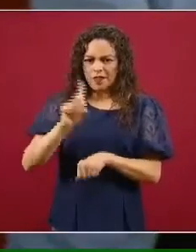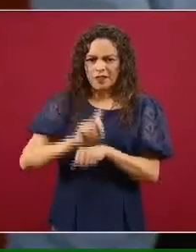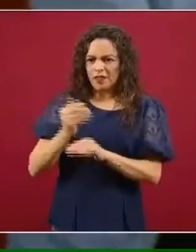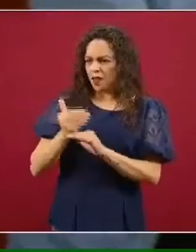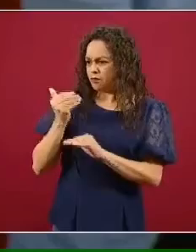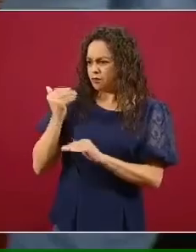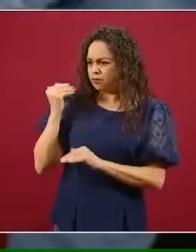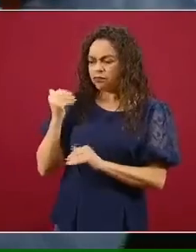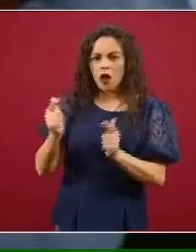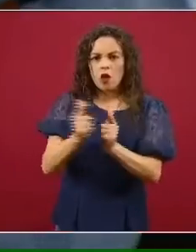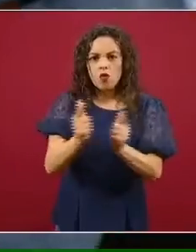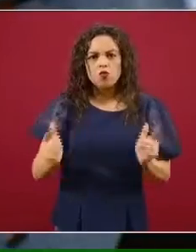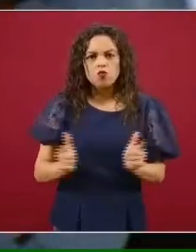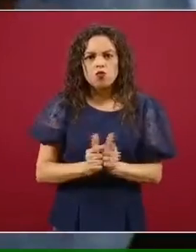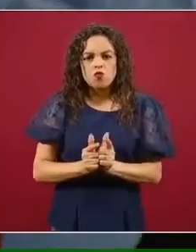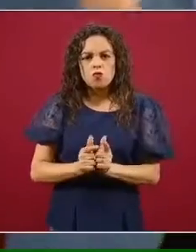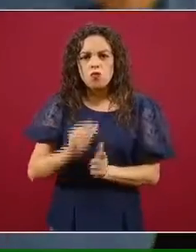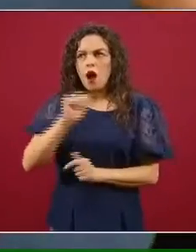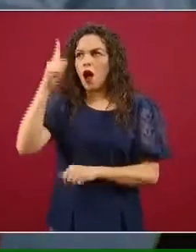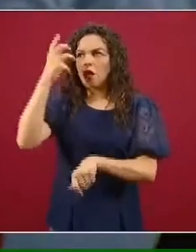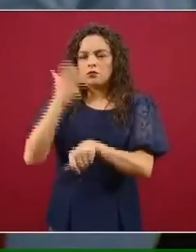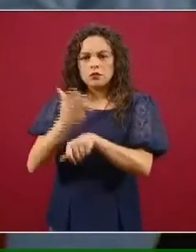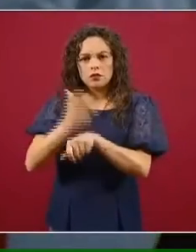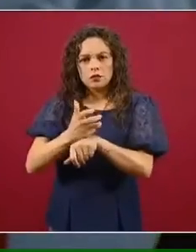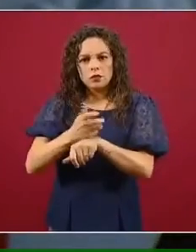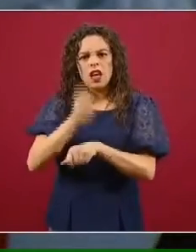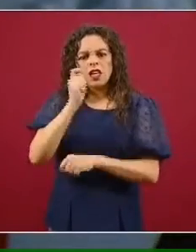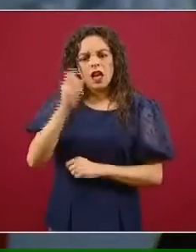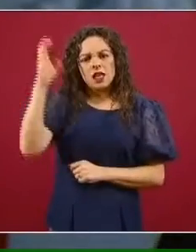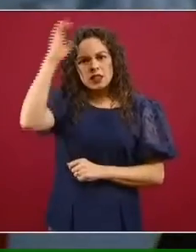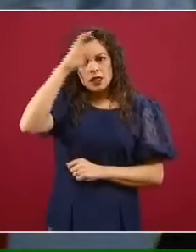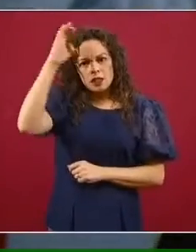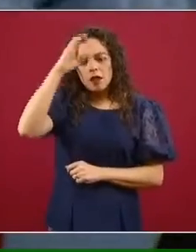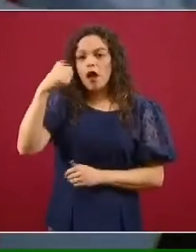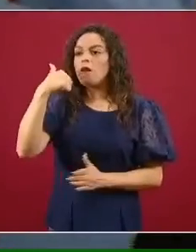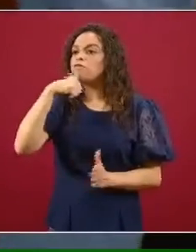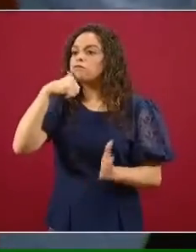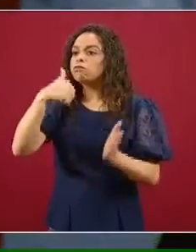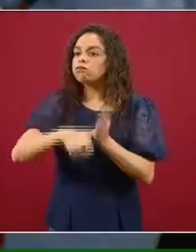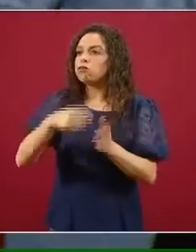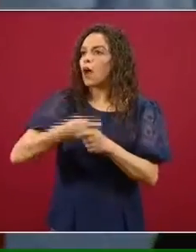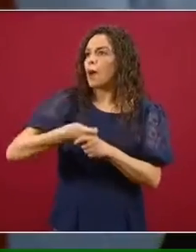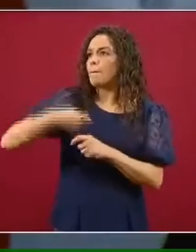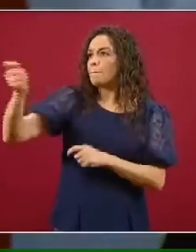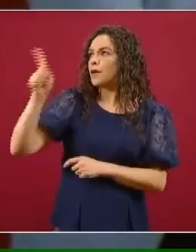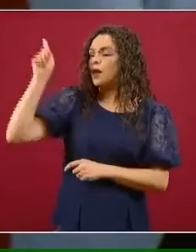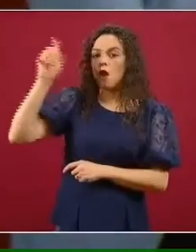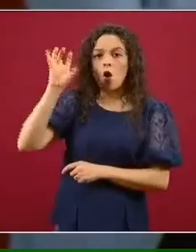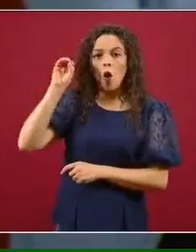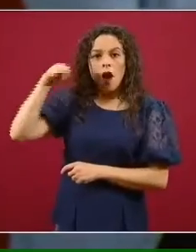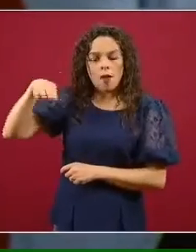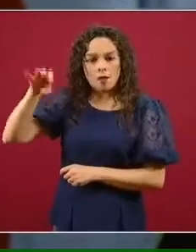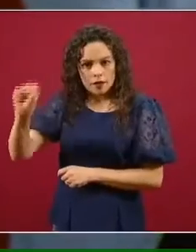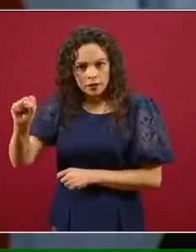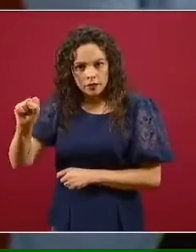un grupo de científicos en Estados Unidos envió una carta a la Organización Mundial de la Salud para